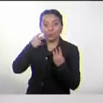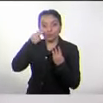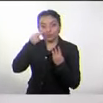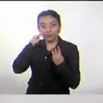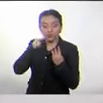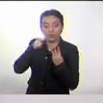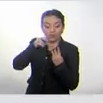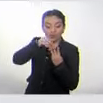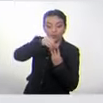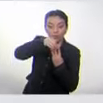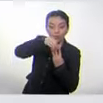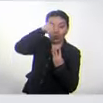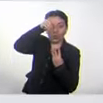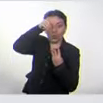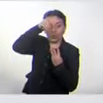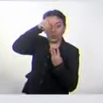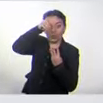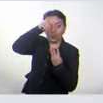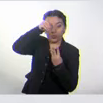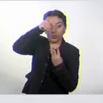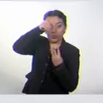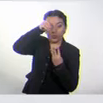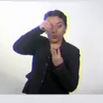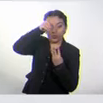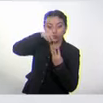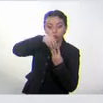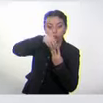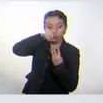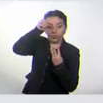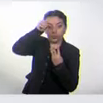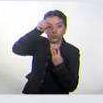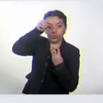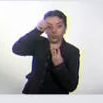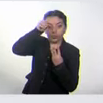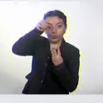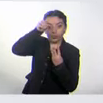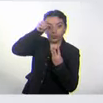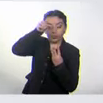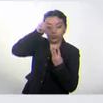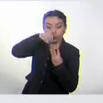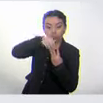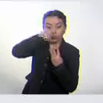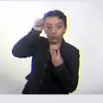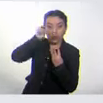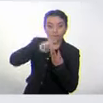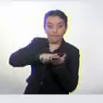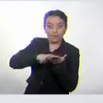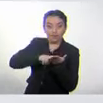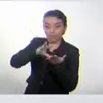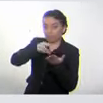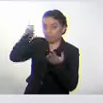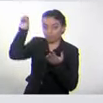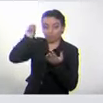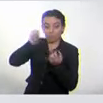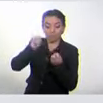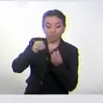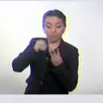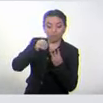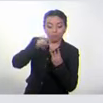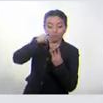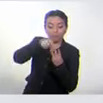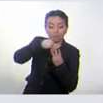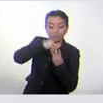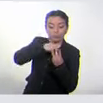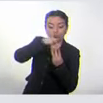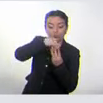remuevo uno de los LED. En esta ocasión voy a remover el color verde. Al hacerlo, se apagan los otros